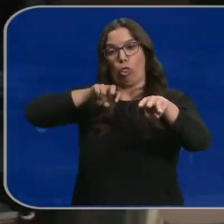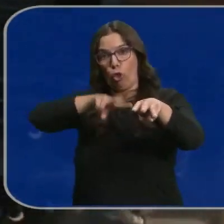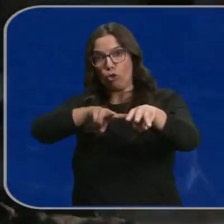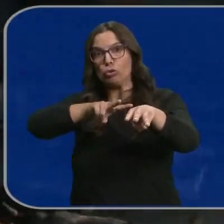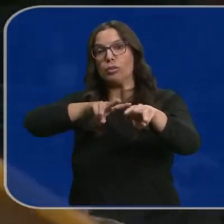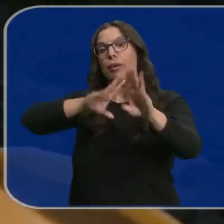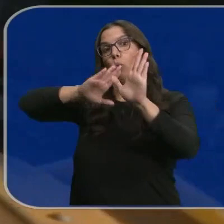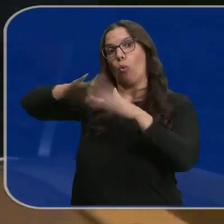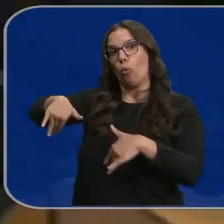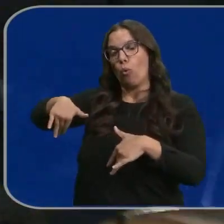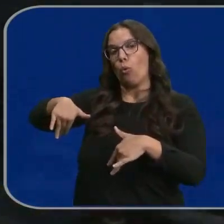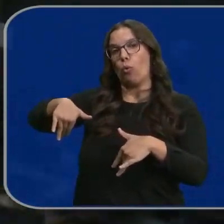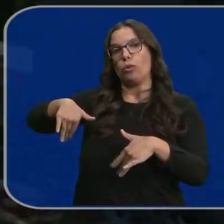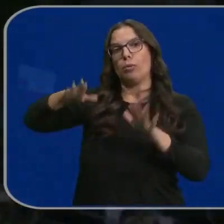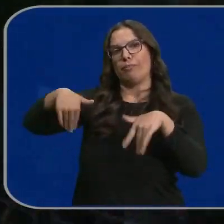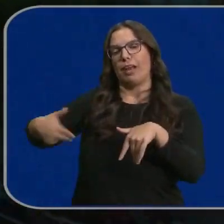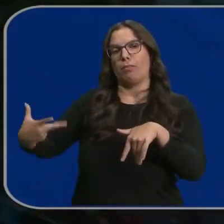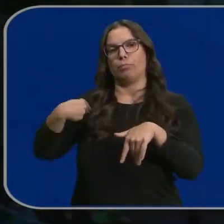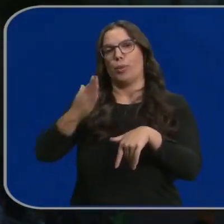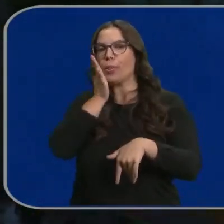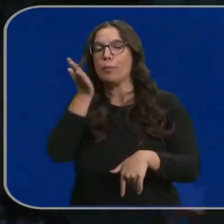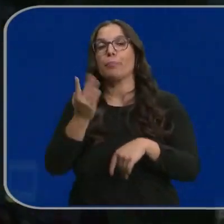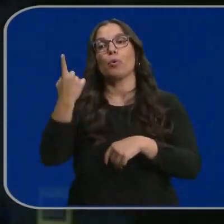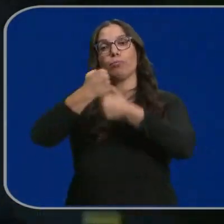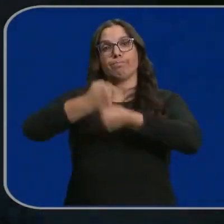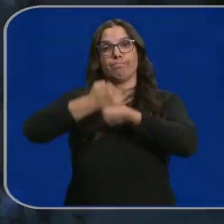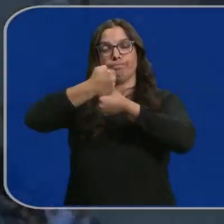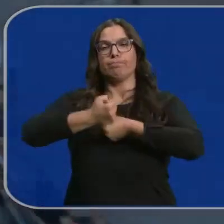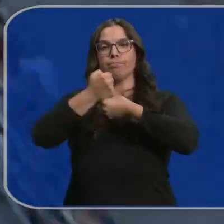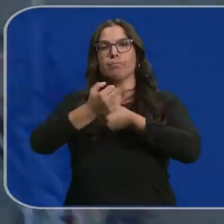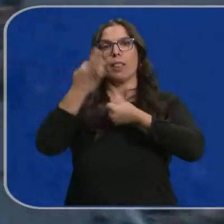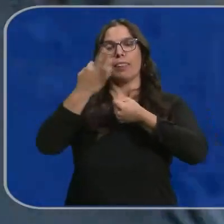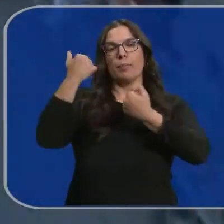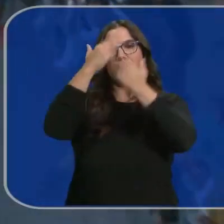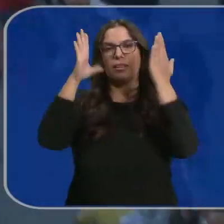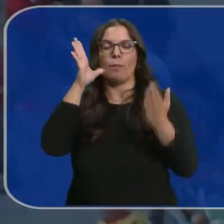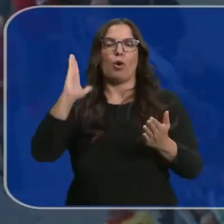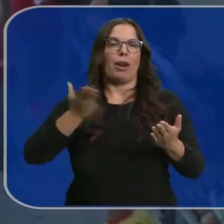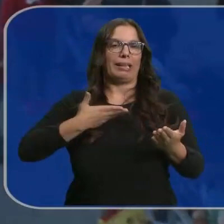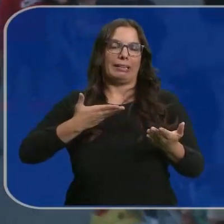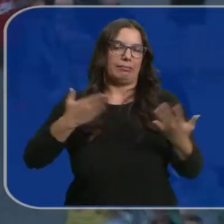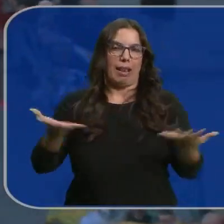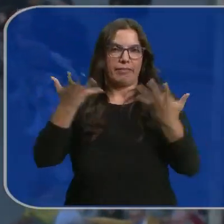dos... ...y el sexto fue anestesiado... ...un caballista ha sido atendido... ...por una lesión leve.